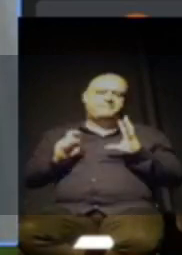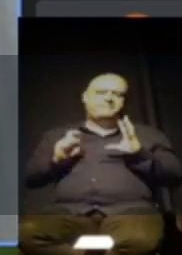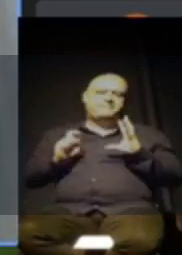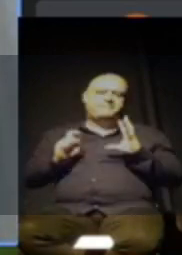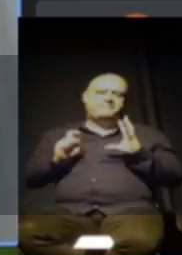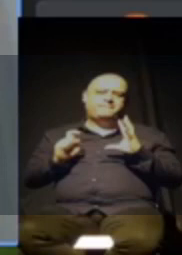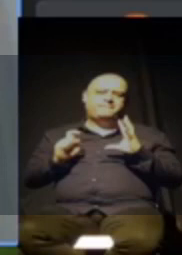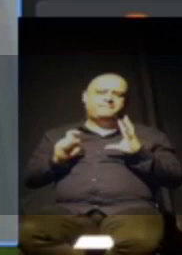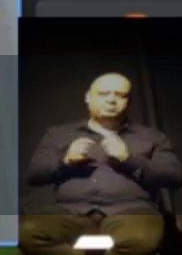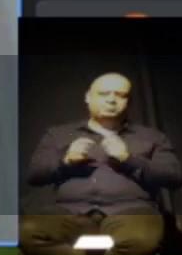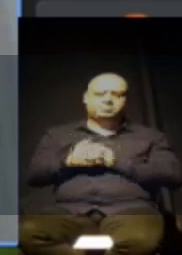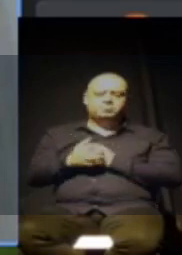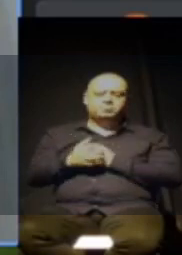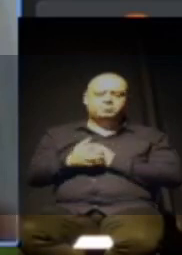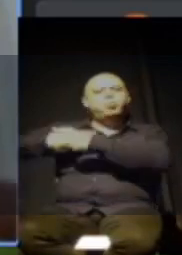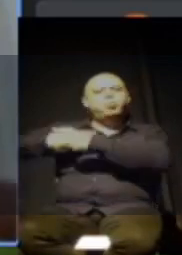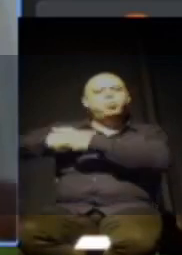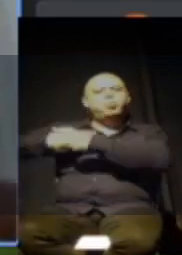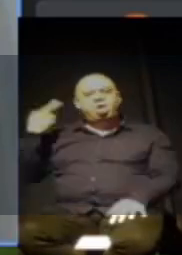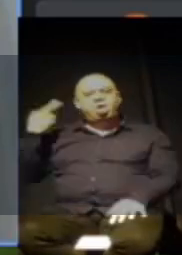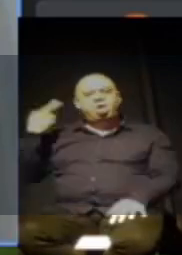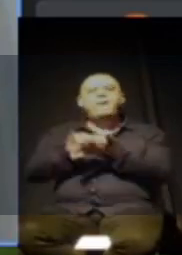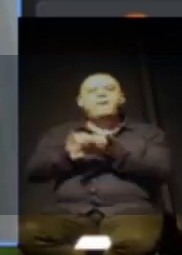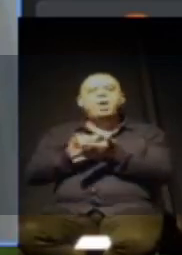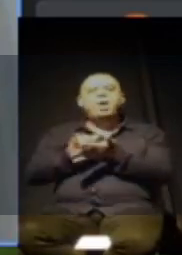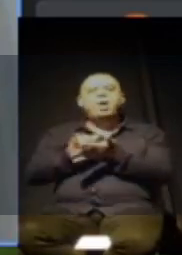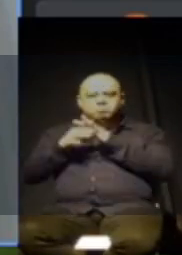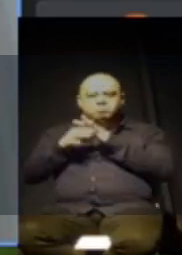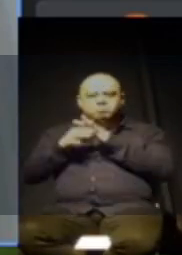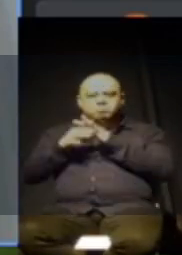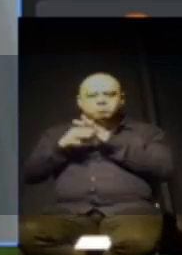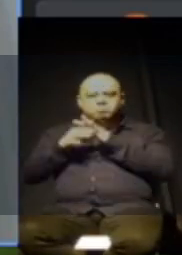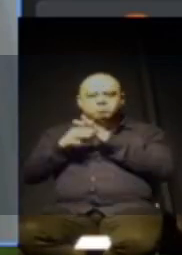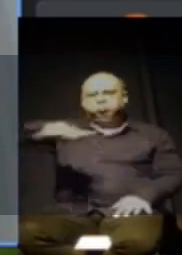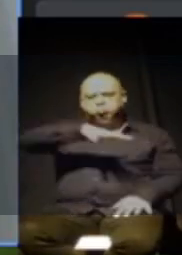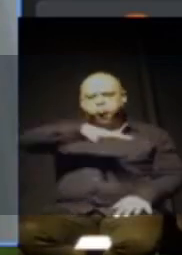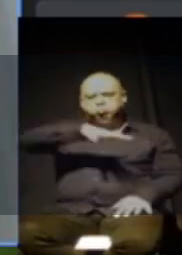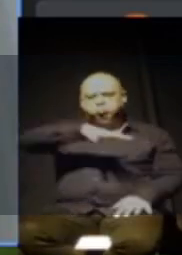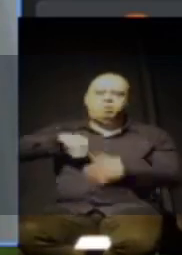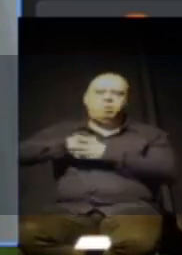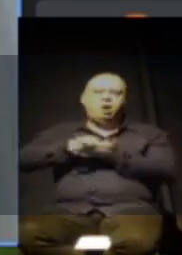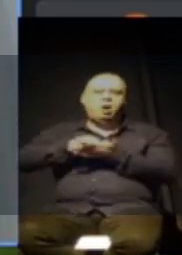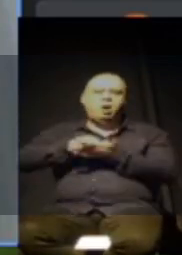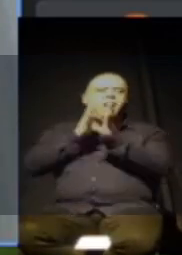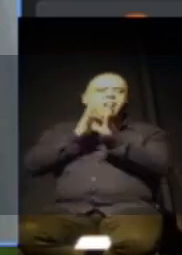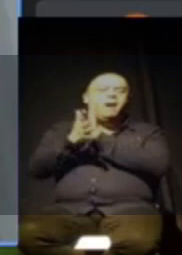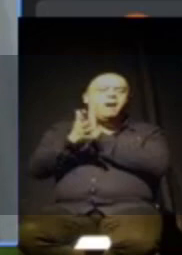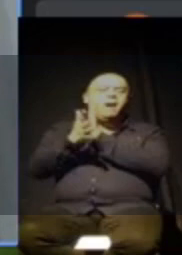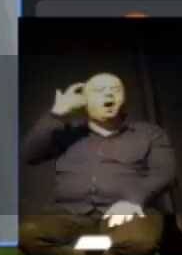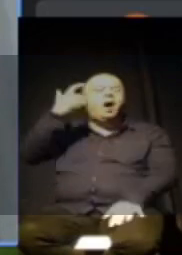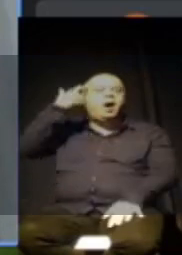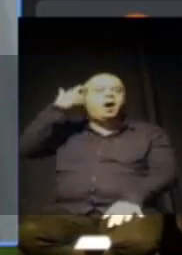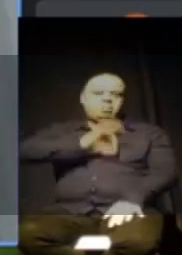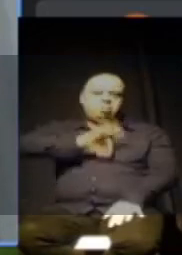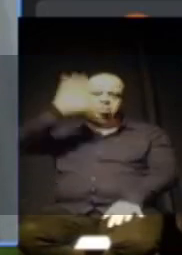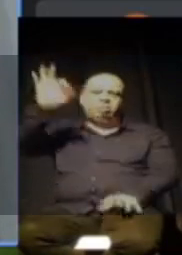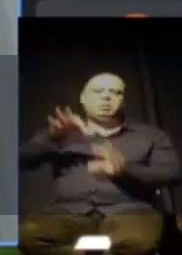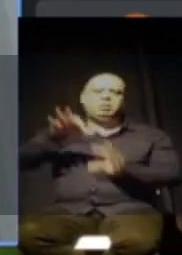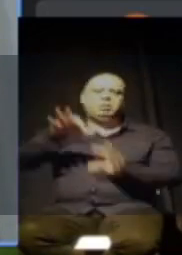en condiciones históricas específicas que no pueden ser repetidas, una lógica prerracial arraigada en reflejos primarios no